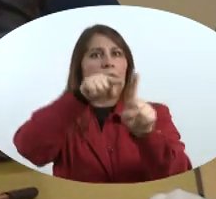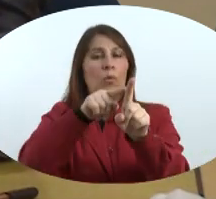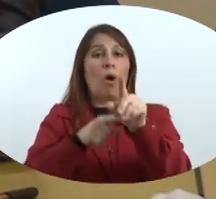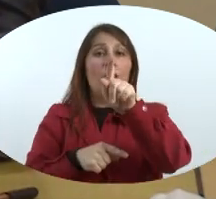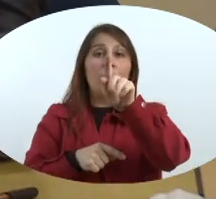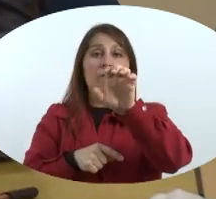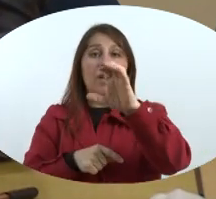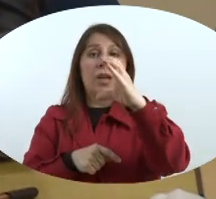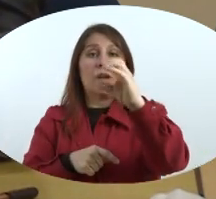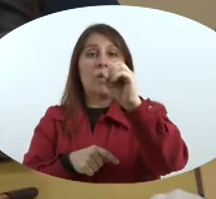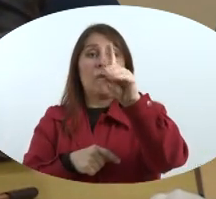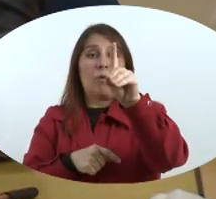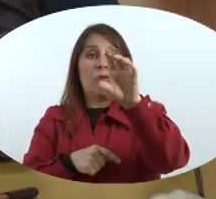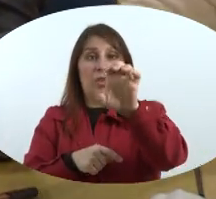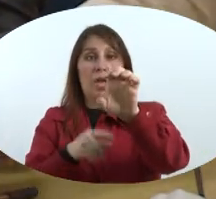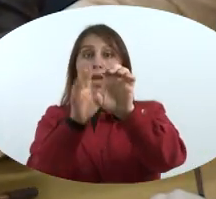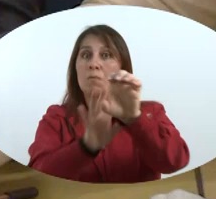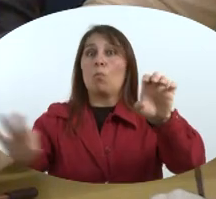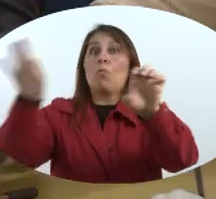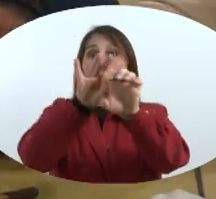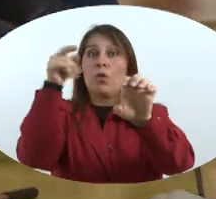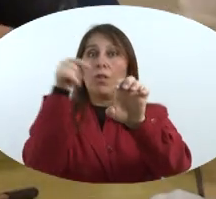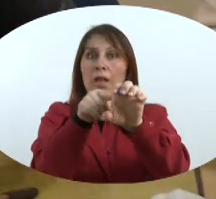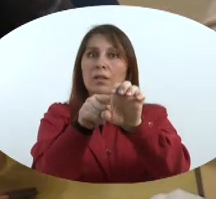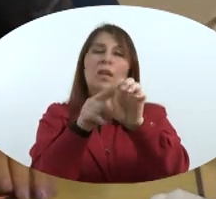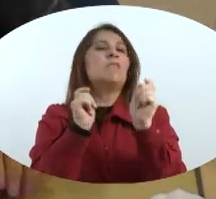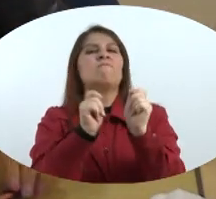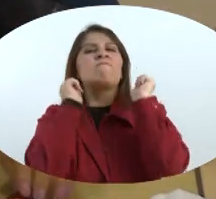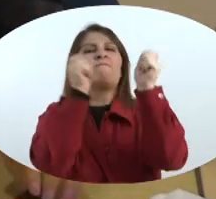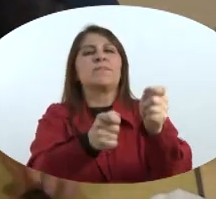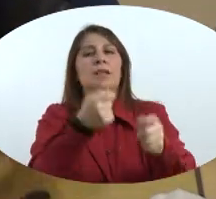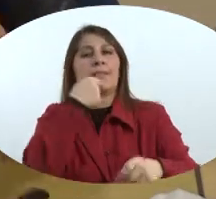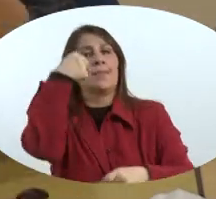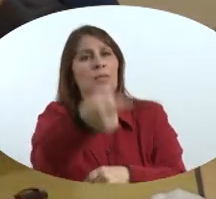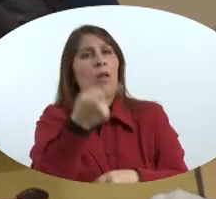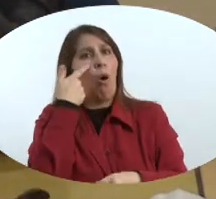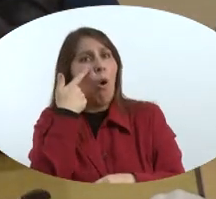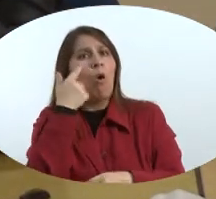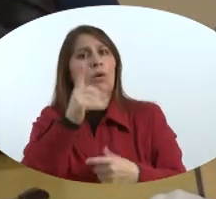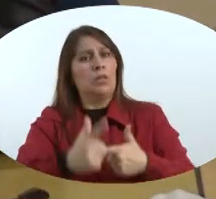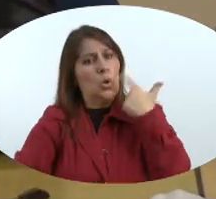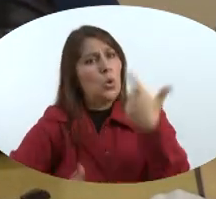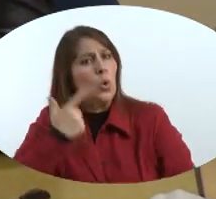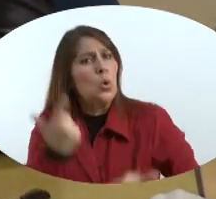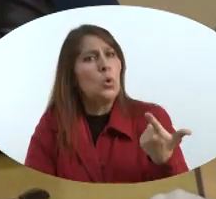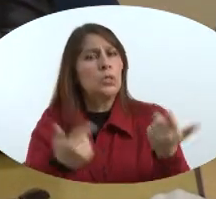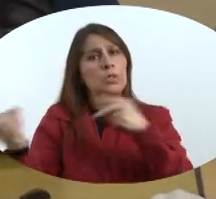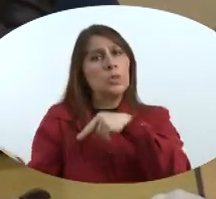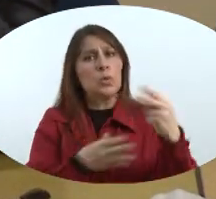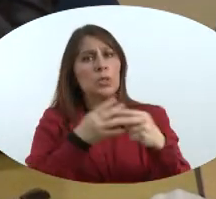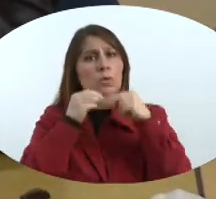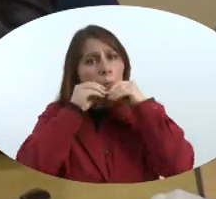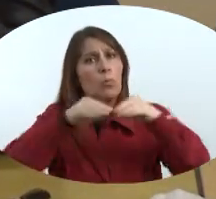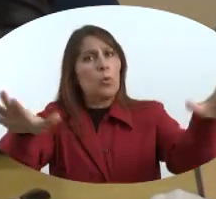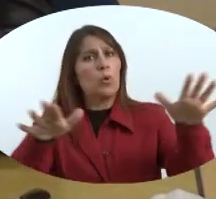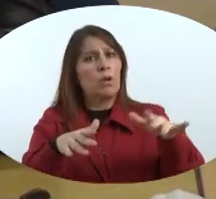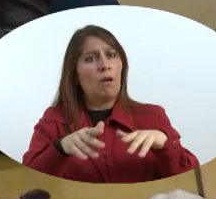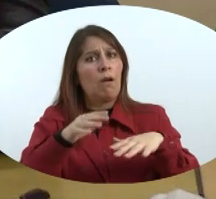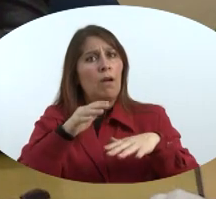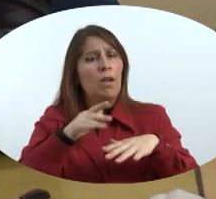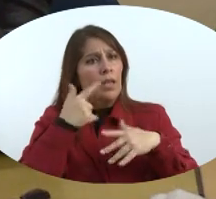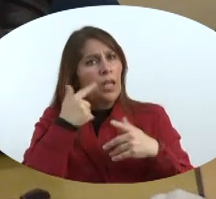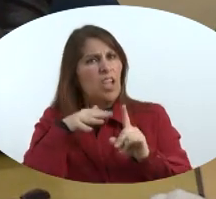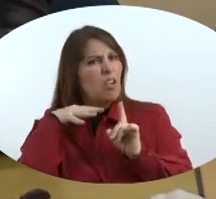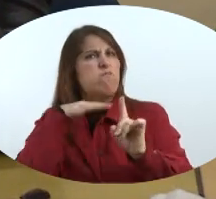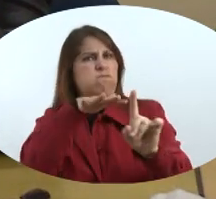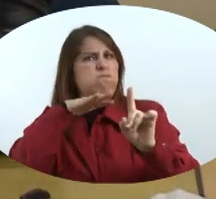defecto de ese organismo tan importante dotarlo de ese criterio de lucha por la educación pública y volver a tener